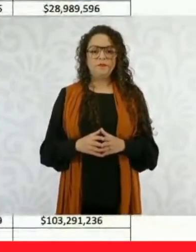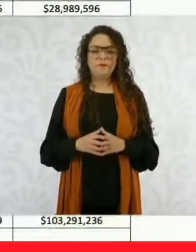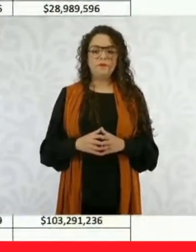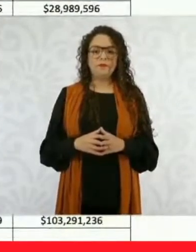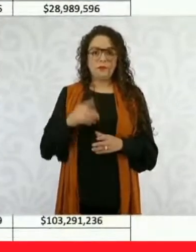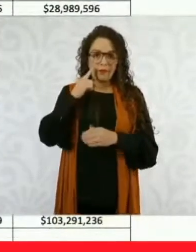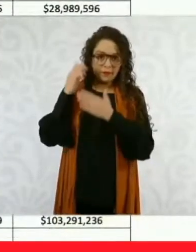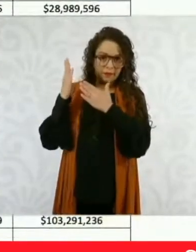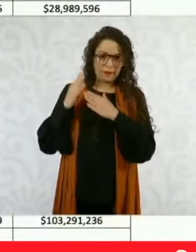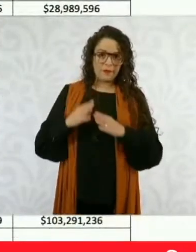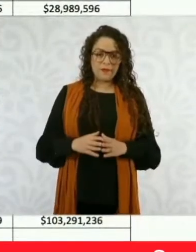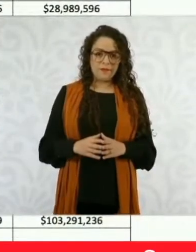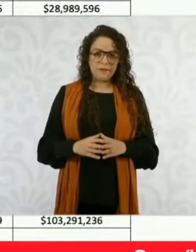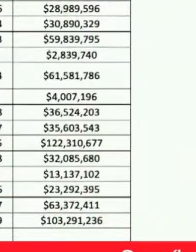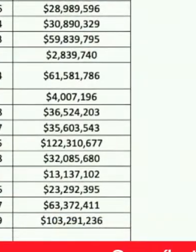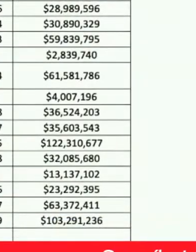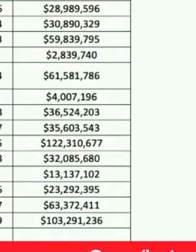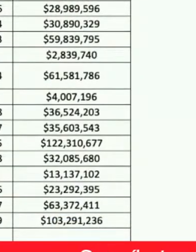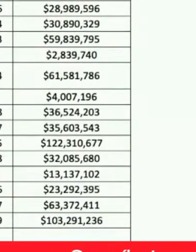también proponen.